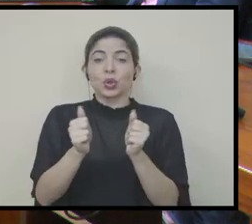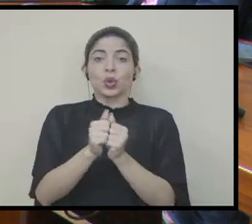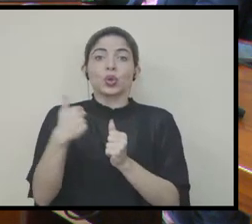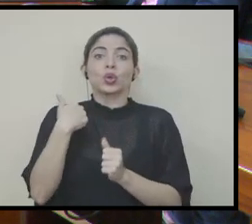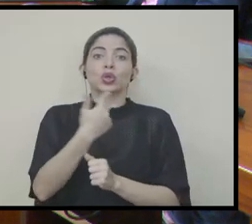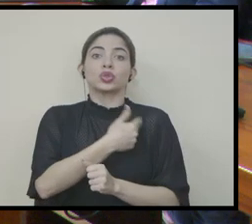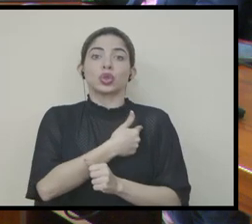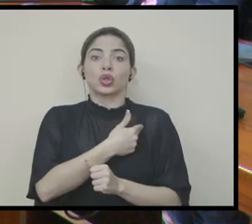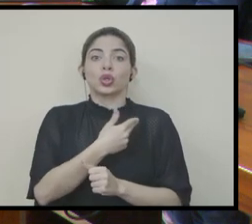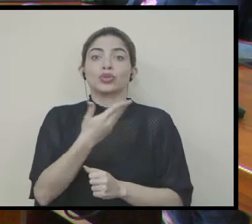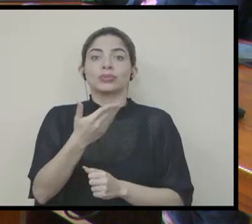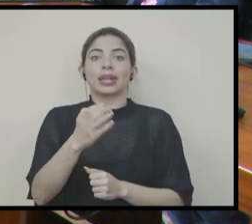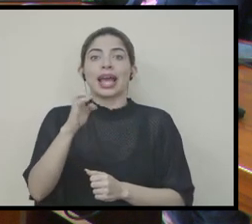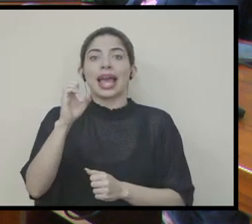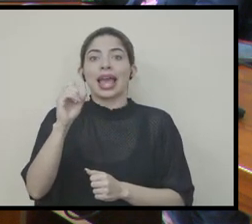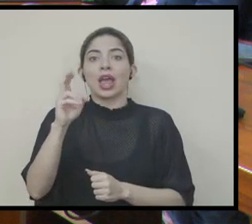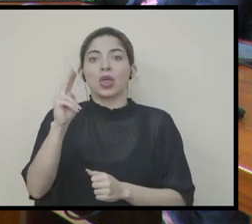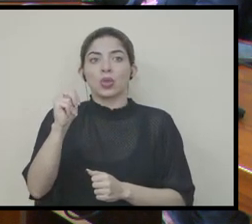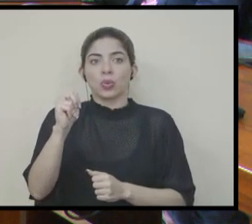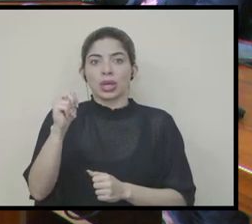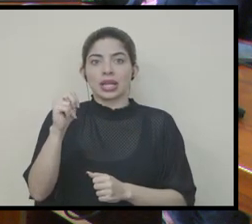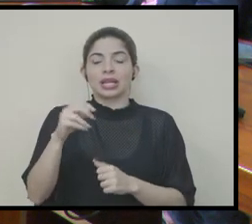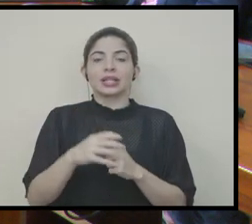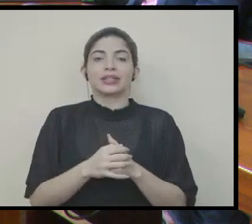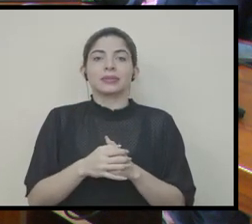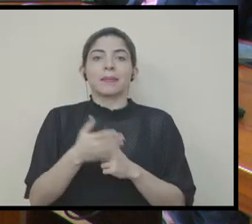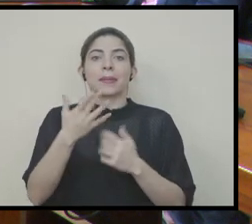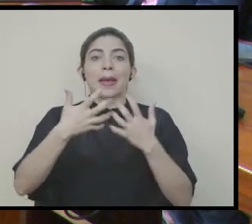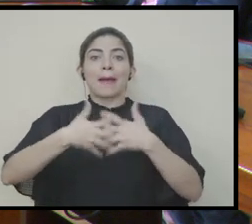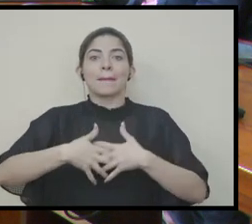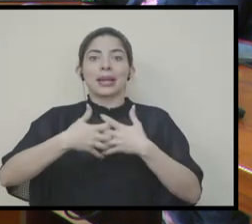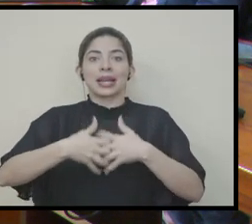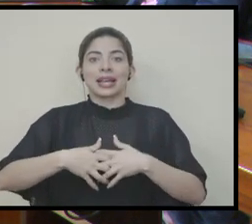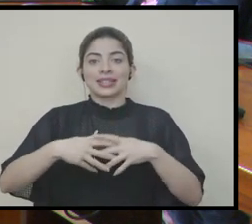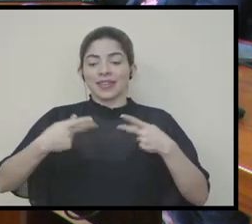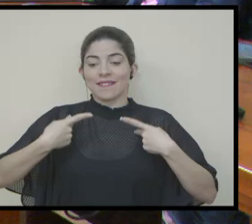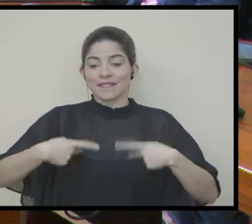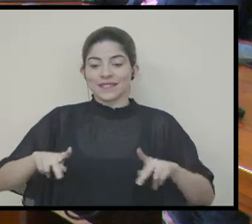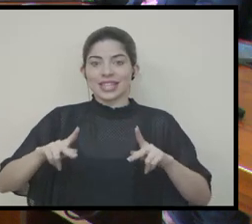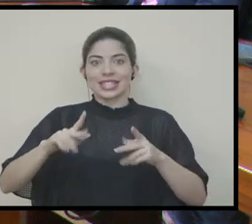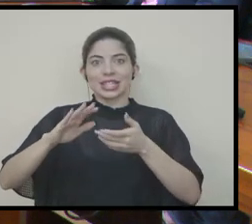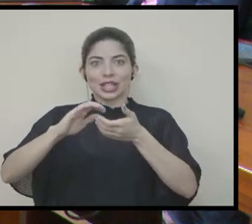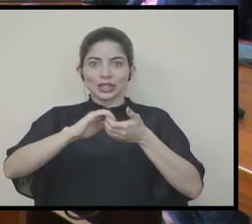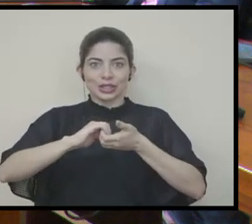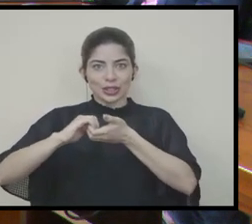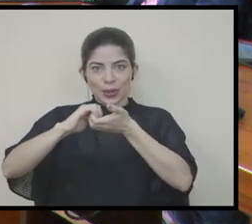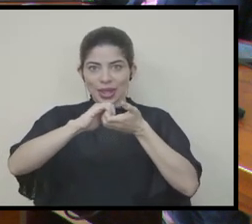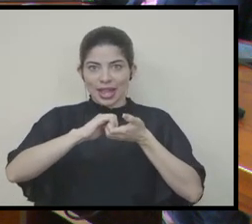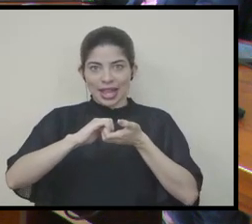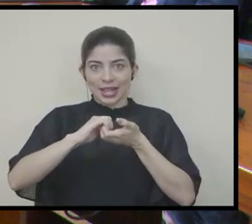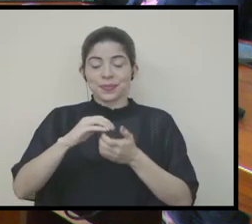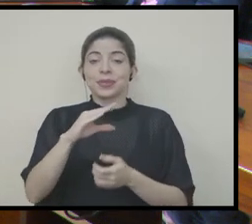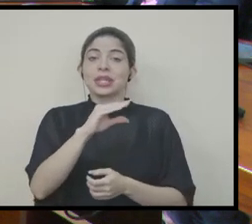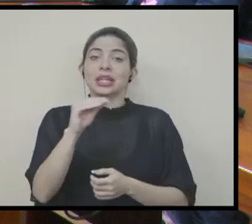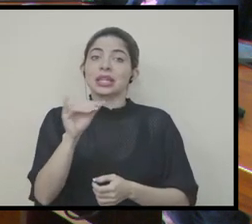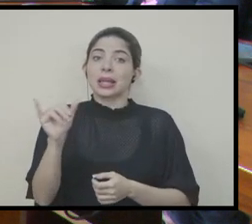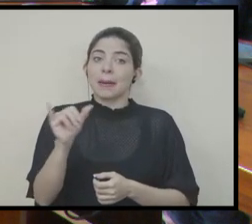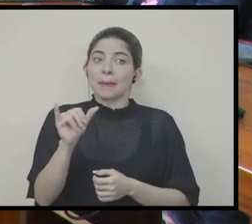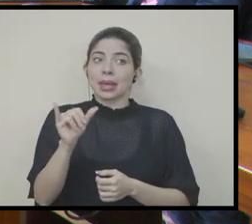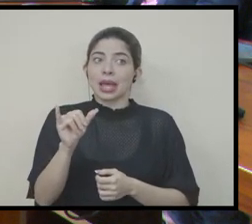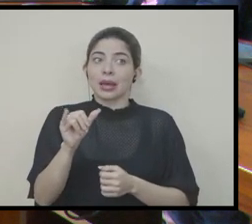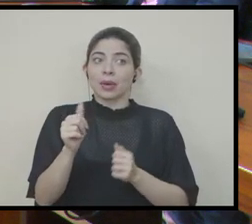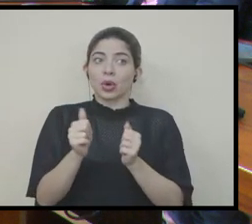acompaña don Edwin Ramírez, que es de la empresa Vístete de Solidaridad. Y también